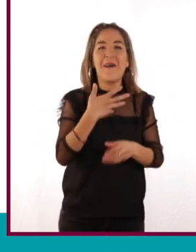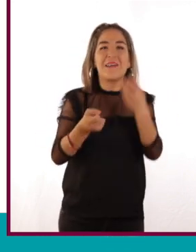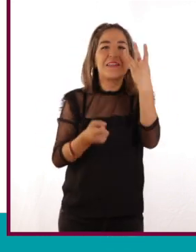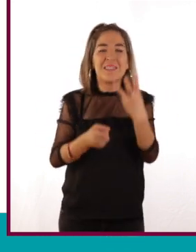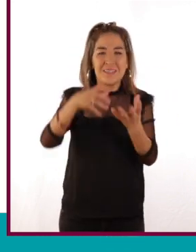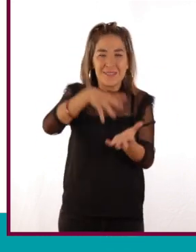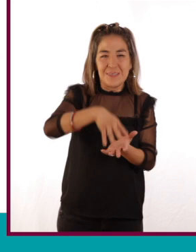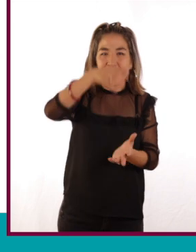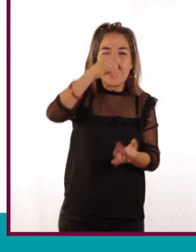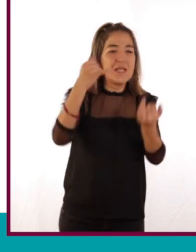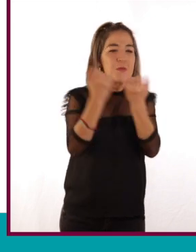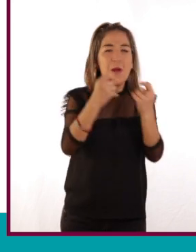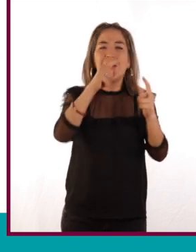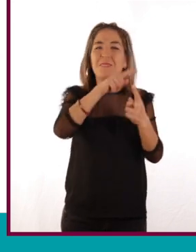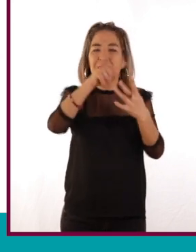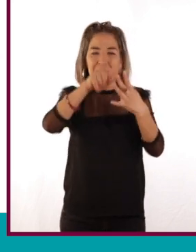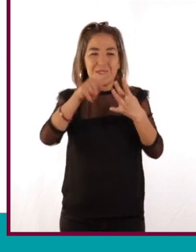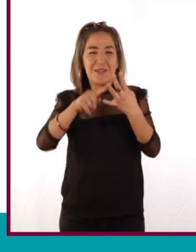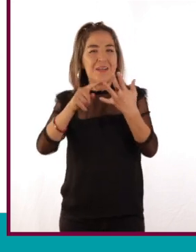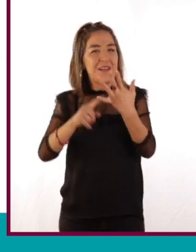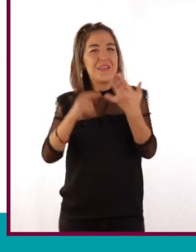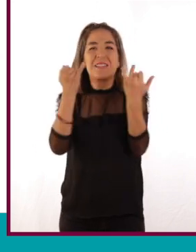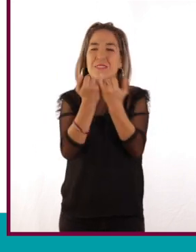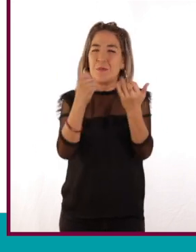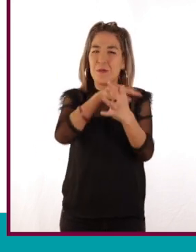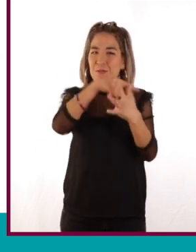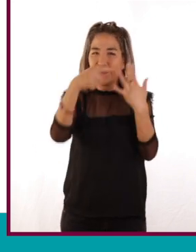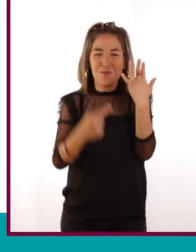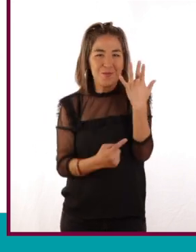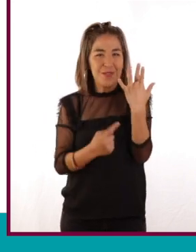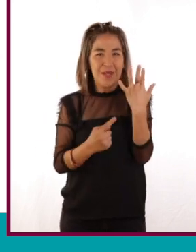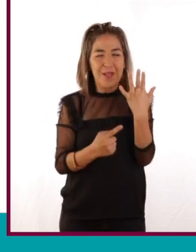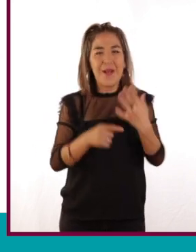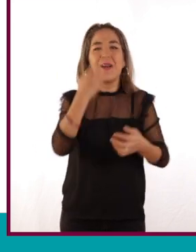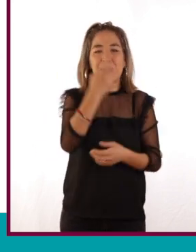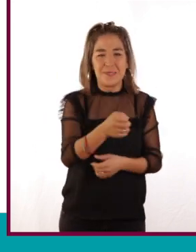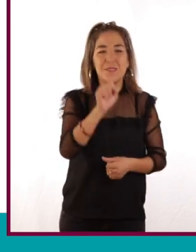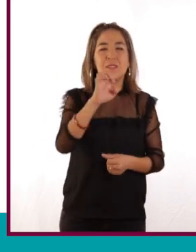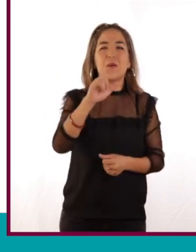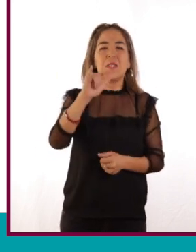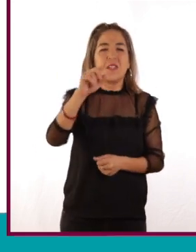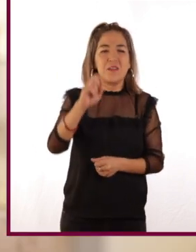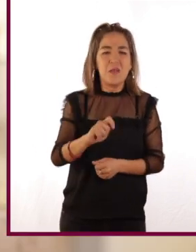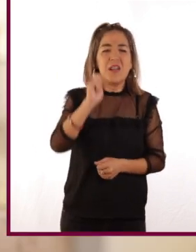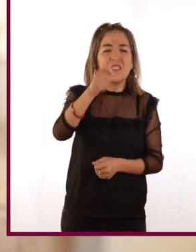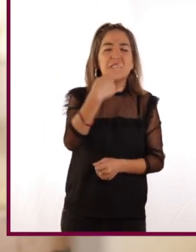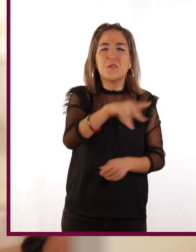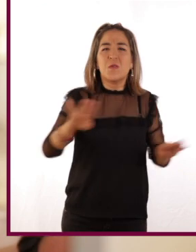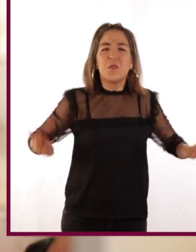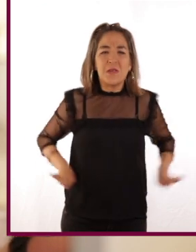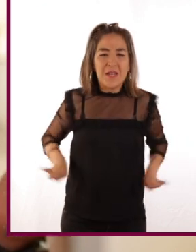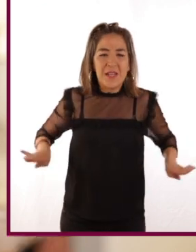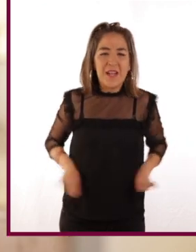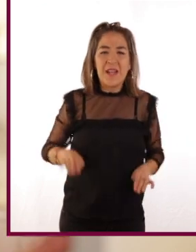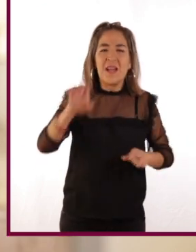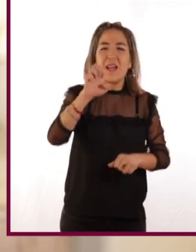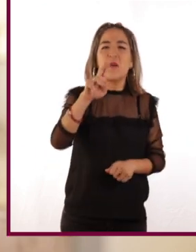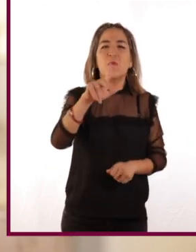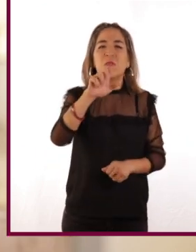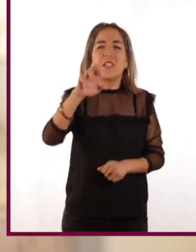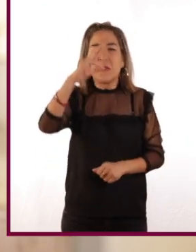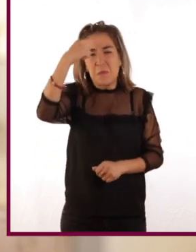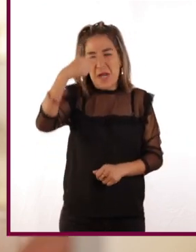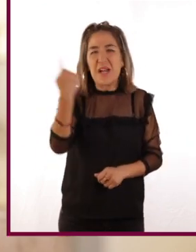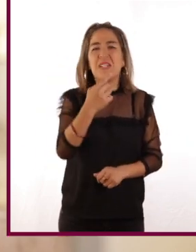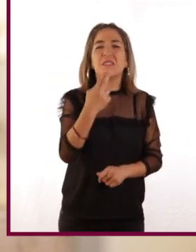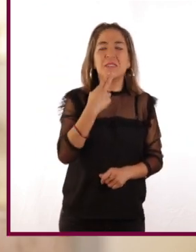3 de ellos. Y así para cada uno de estos 5. Entonces, esos son los sólidos platónicos. Isabel, ¿qué es la característica de